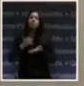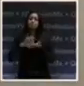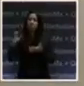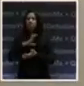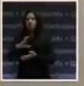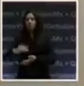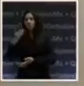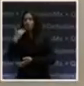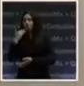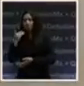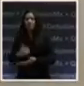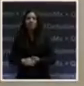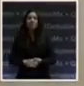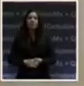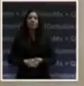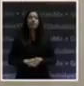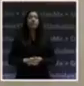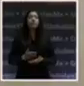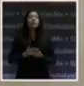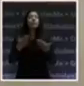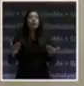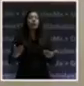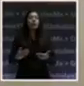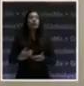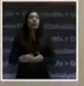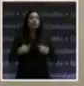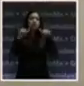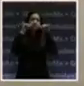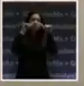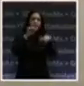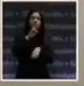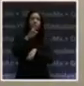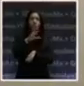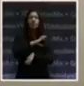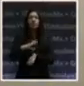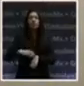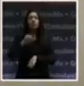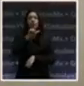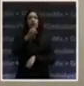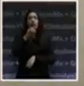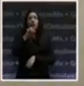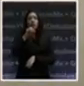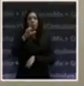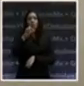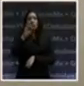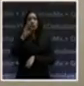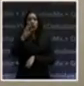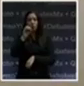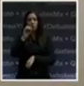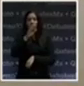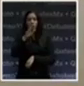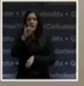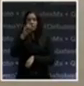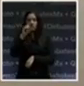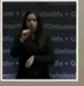amable, Antonio Cabrera. Es el tiempo para que escuchemos la respuesta del candidato Adolfo Ríos. Tiene usted 45 segundos, es tan